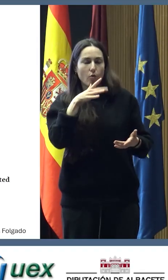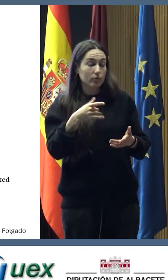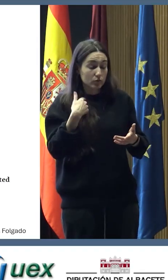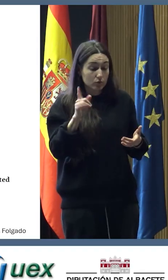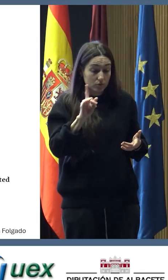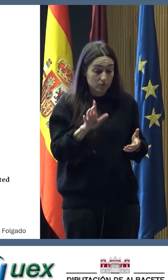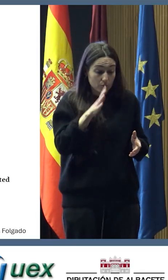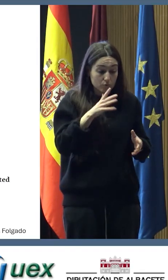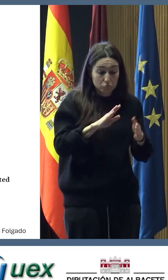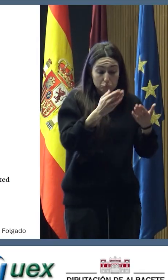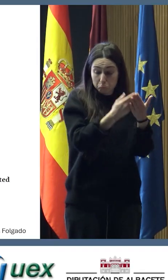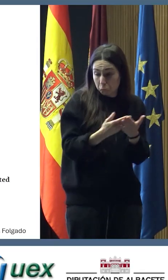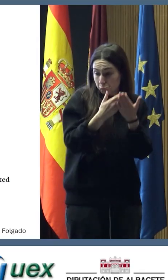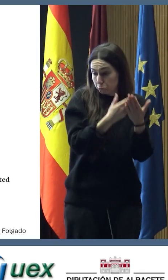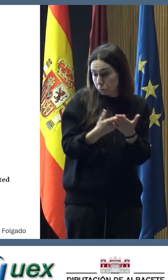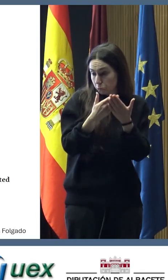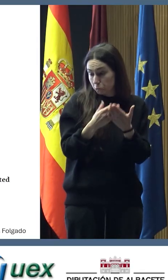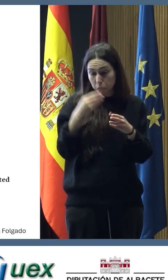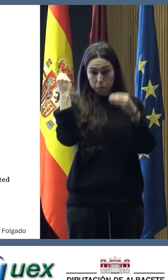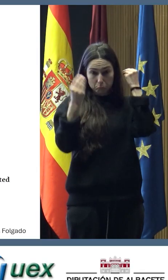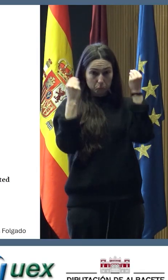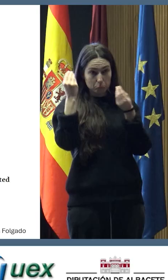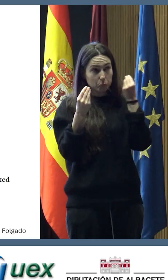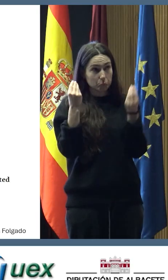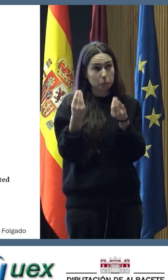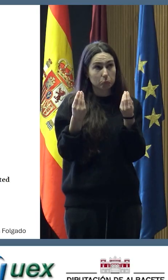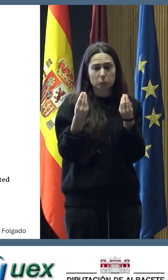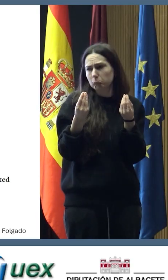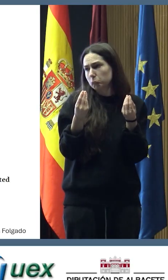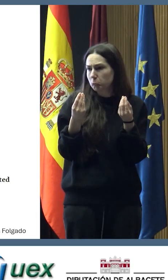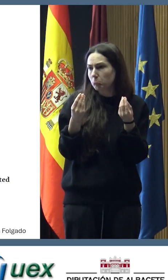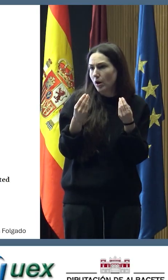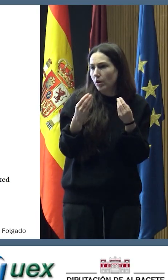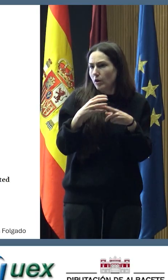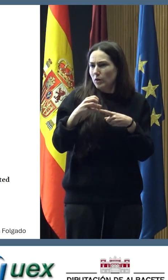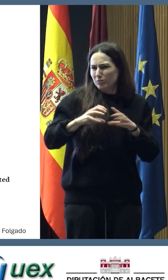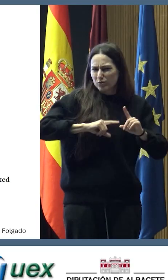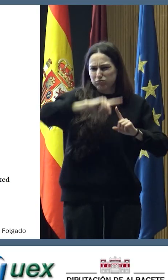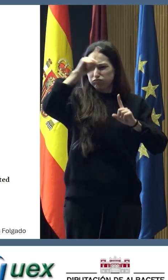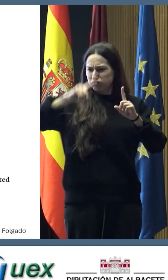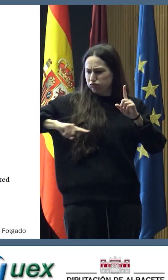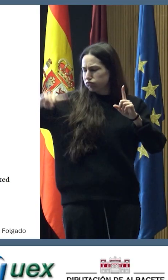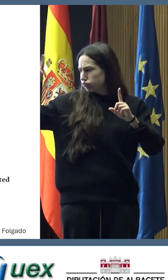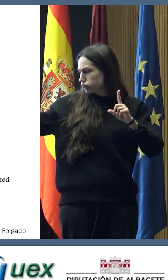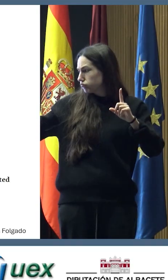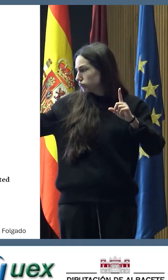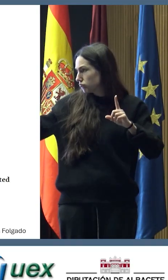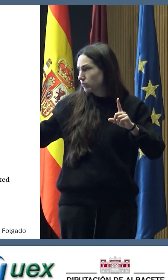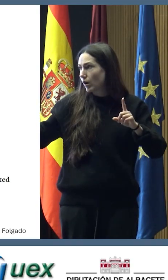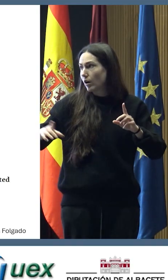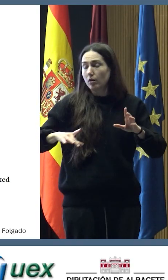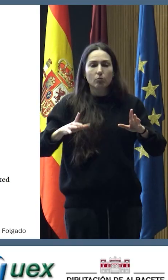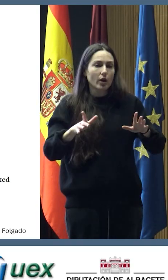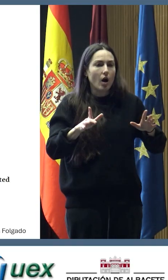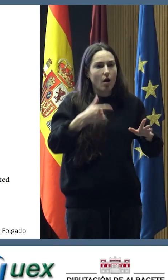investigar, has pensado, jope, pues estos ciclos hormonales vamos a meter muchas variables en la investigación, pues voy a